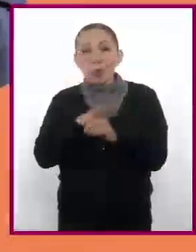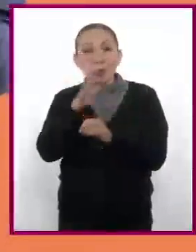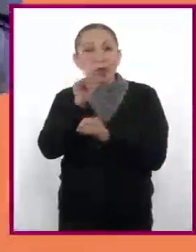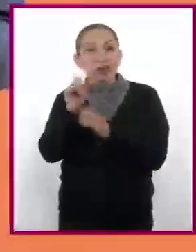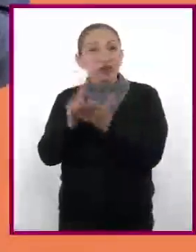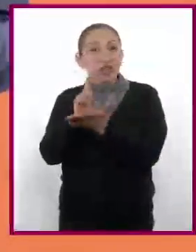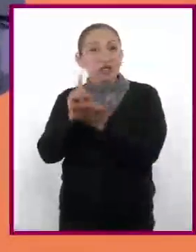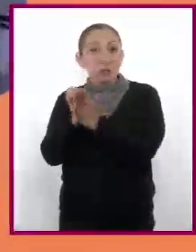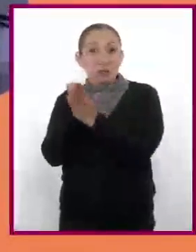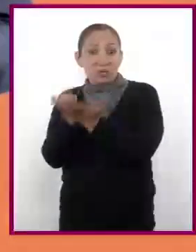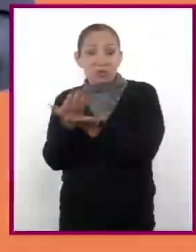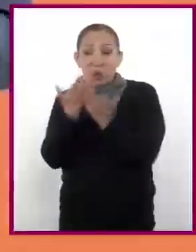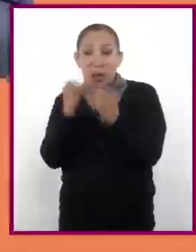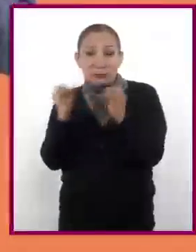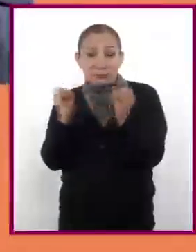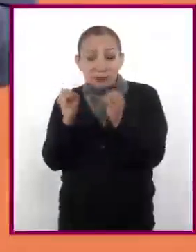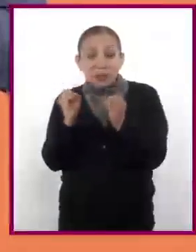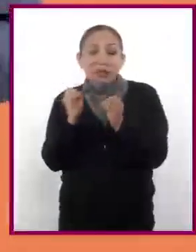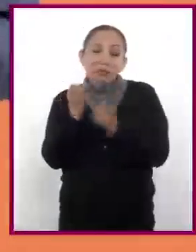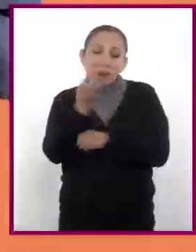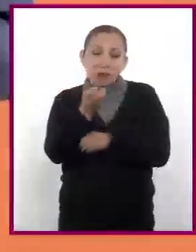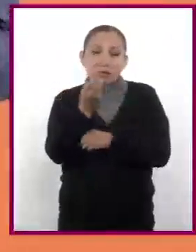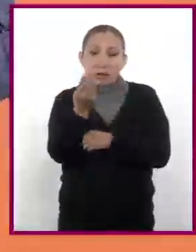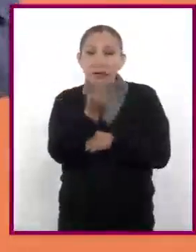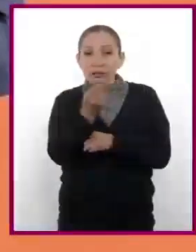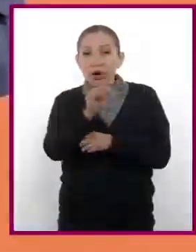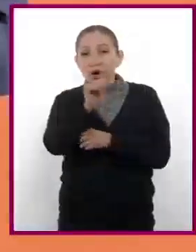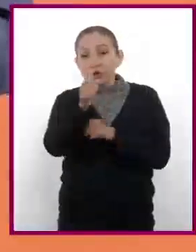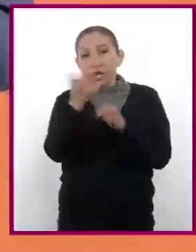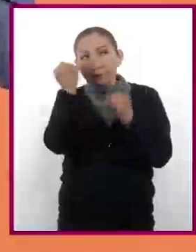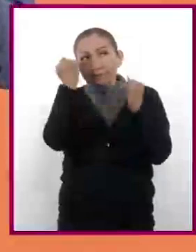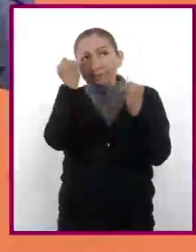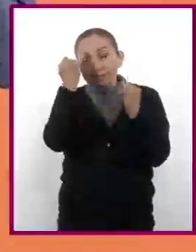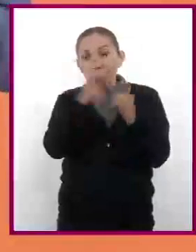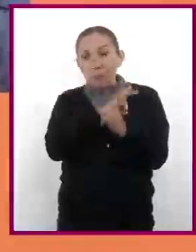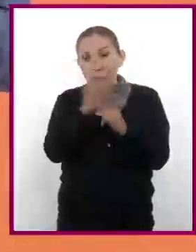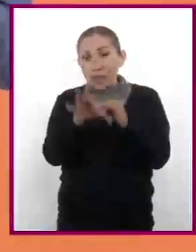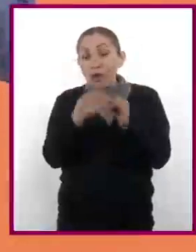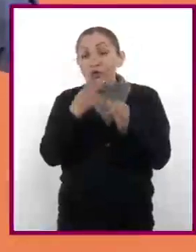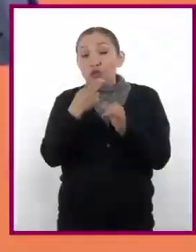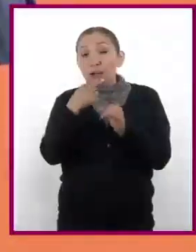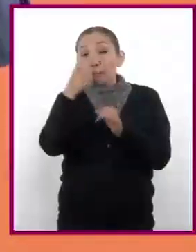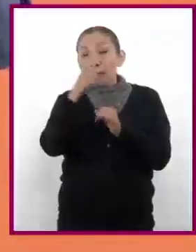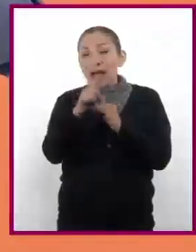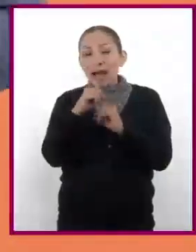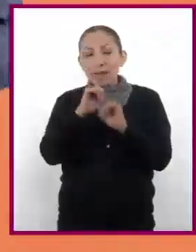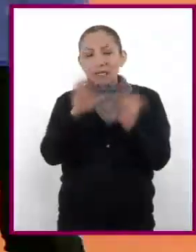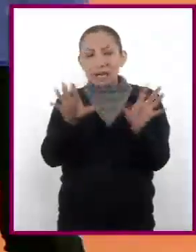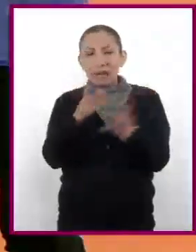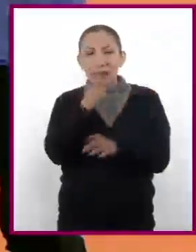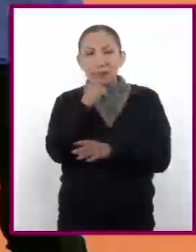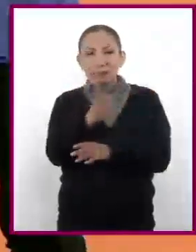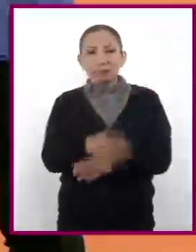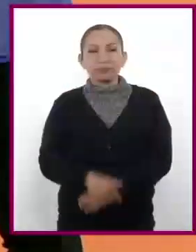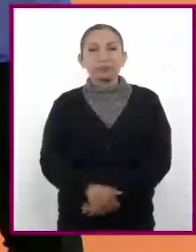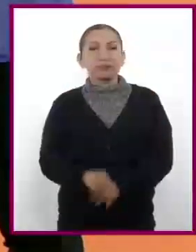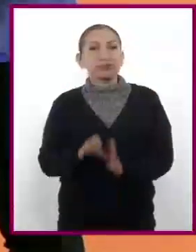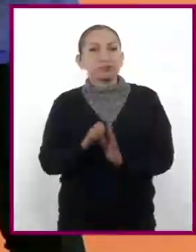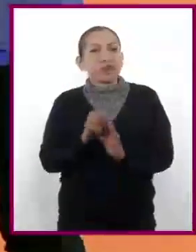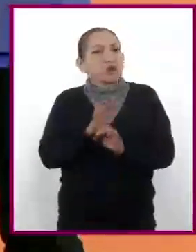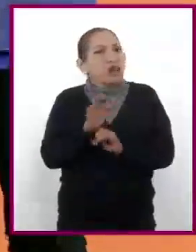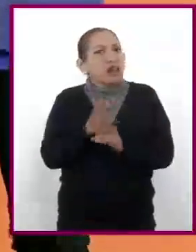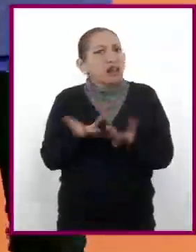un diccionario enciclopédico y por eso necesitarán otras estrategias que puedan usar para aclarar. ¿Cómo